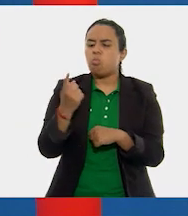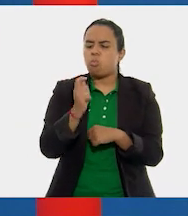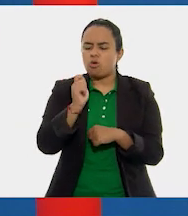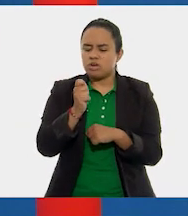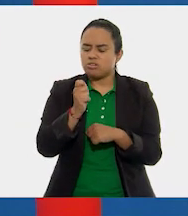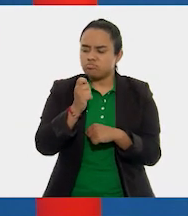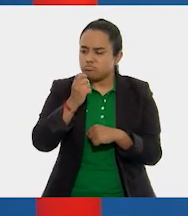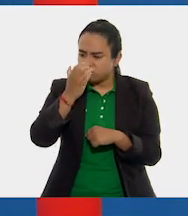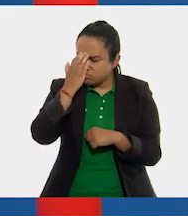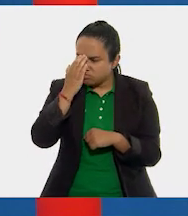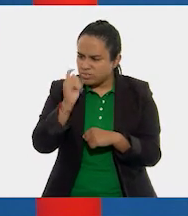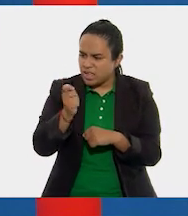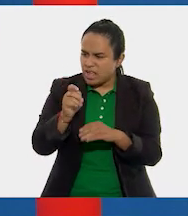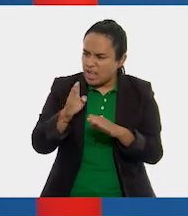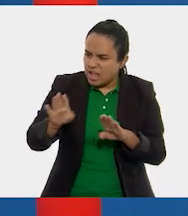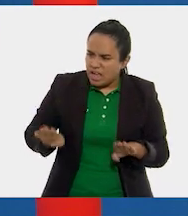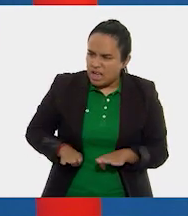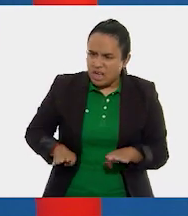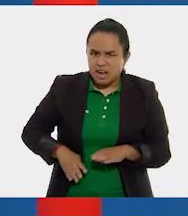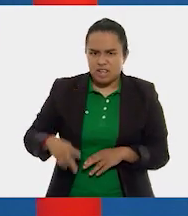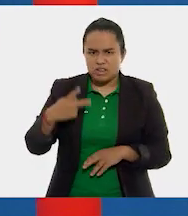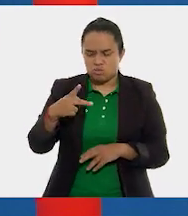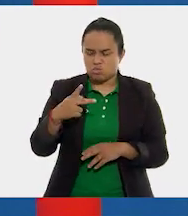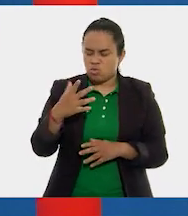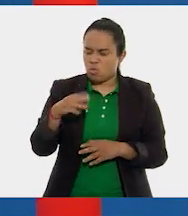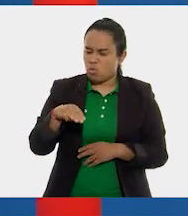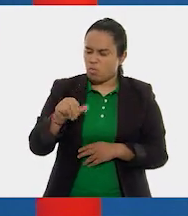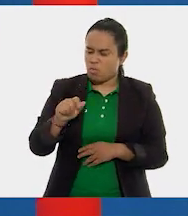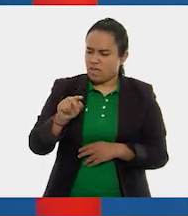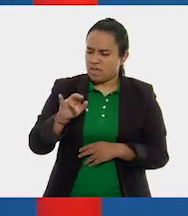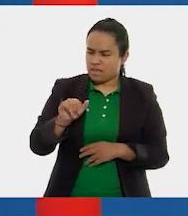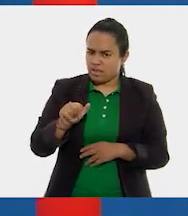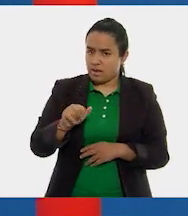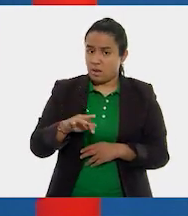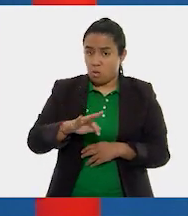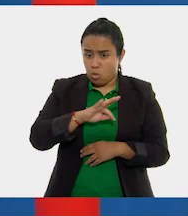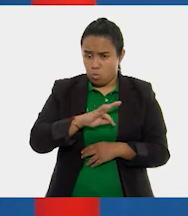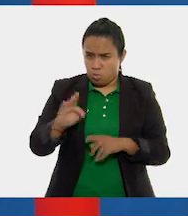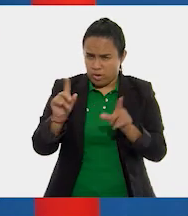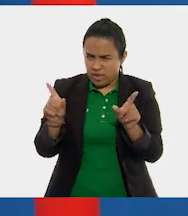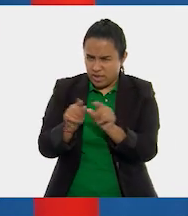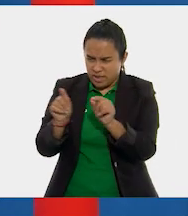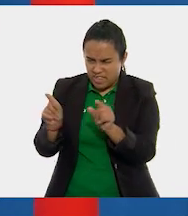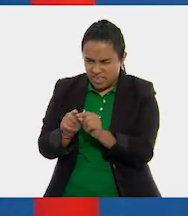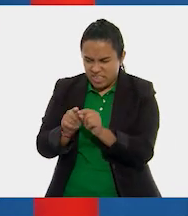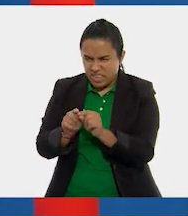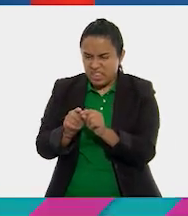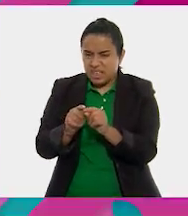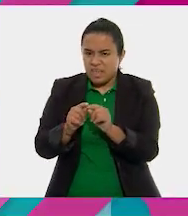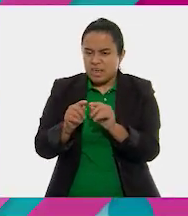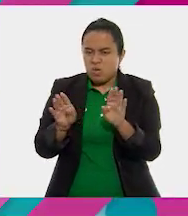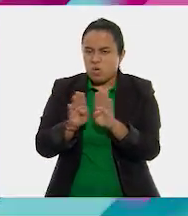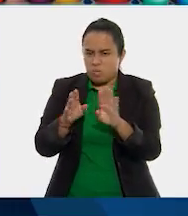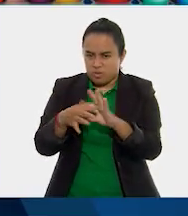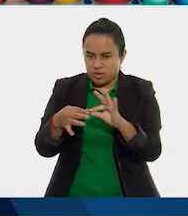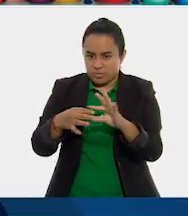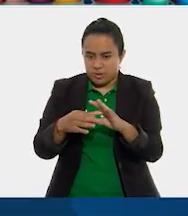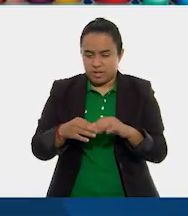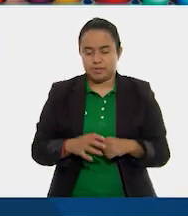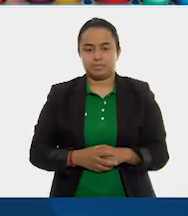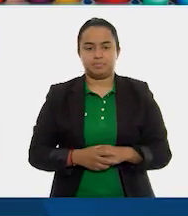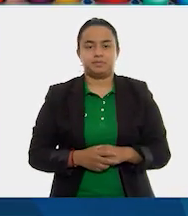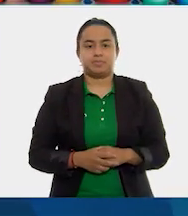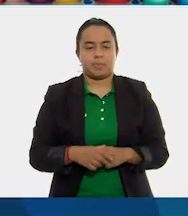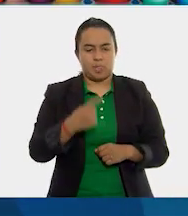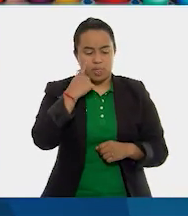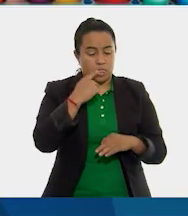características y propiedades de la materia. ¿Podríamos repasar la información para que nos quede bien clarito? Muy bien.